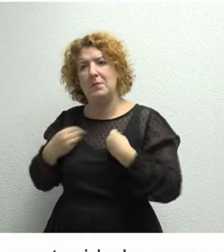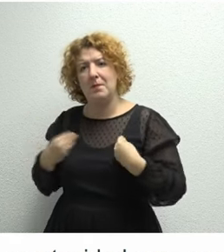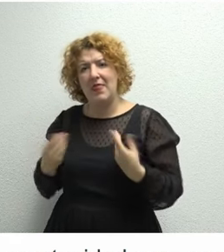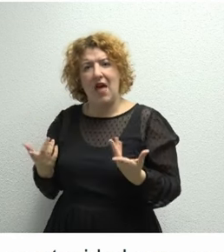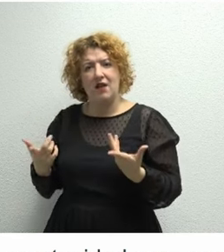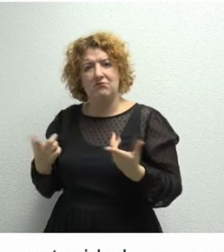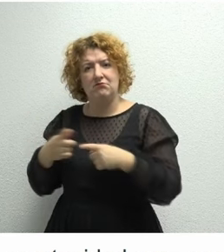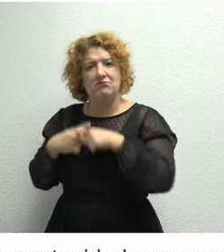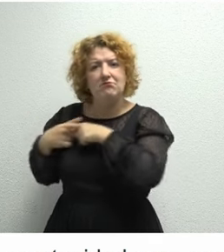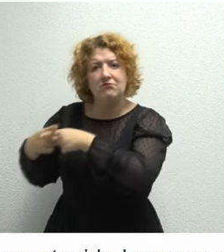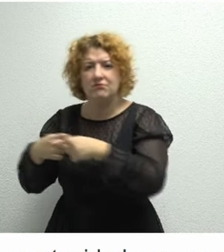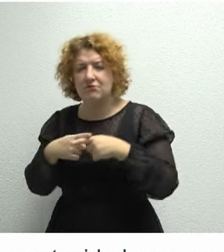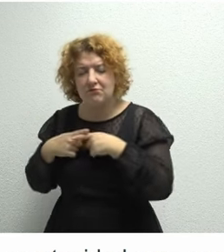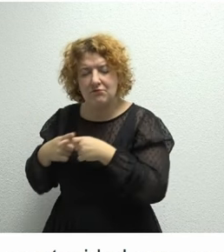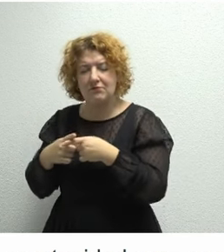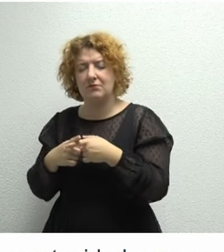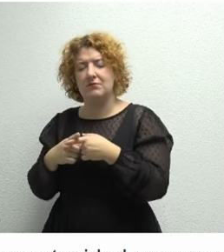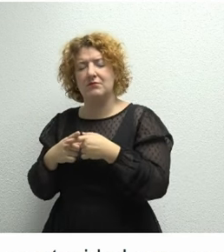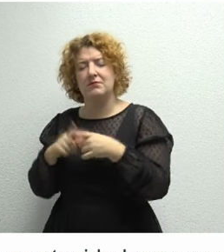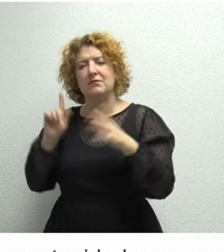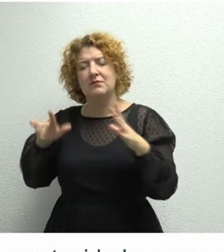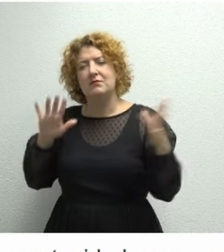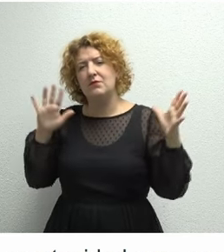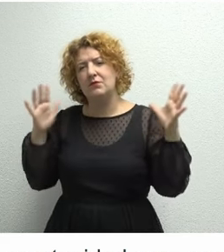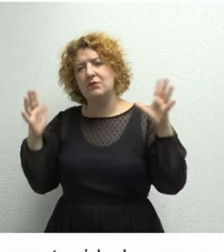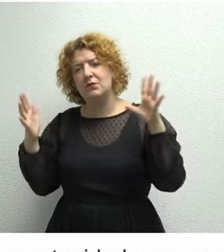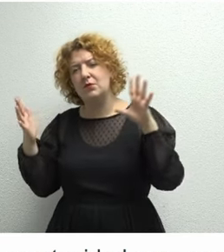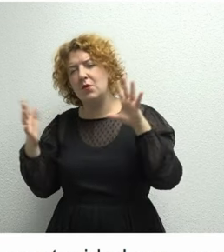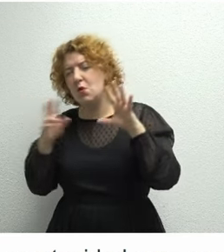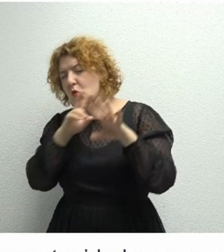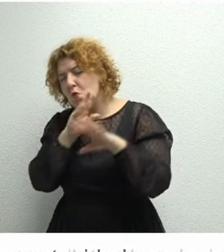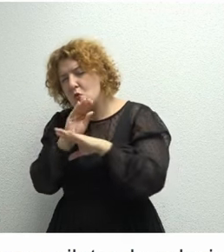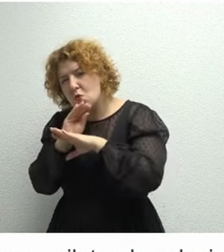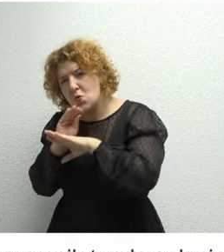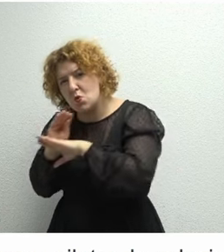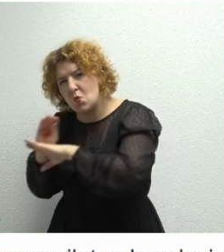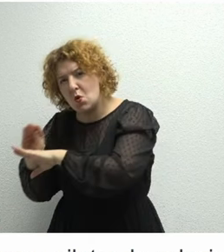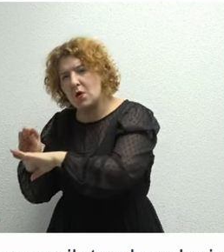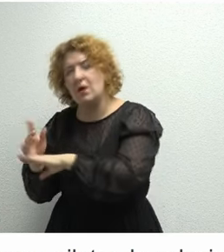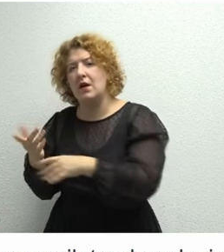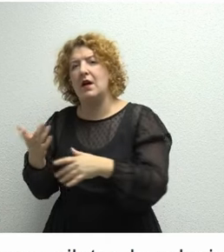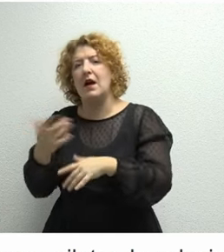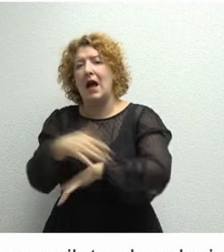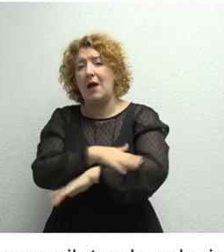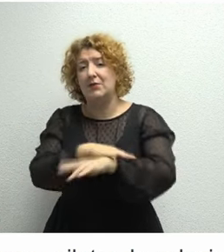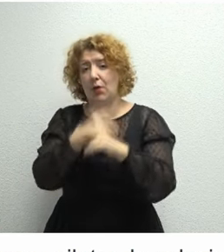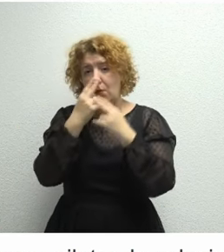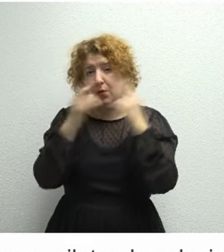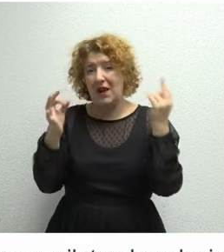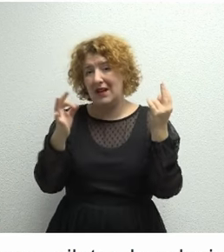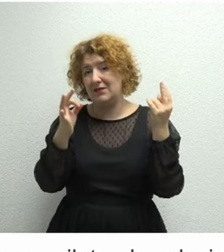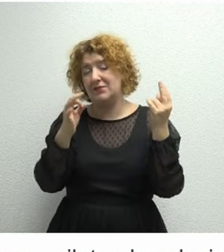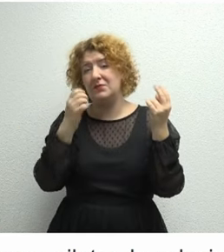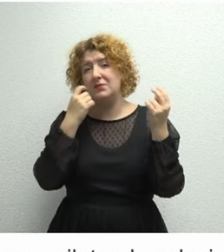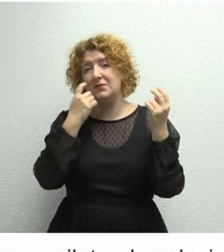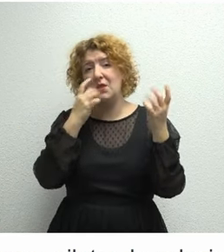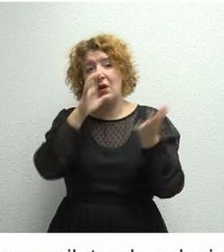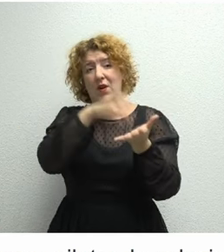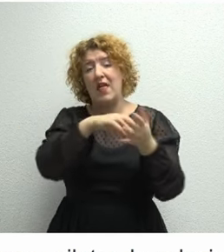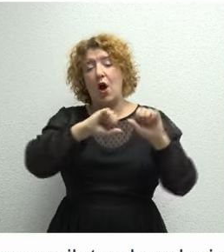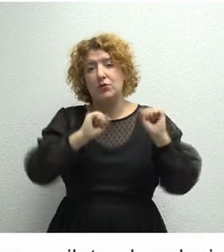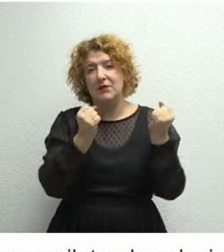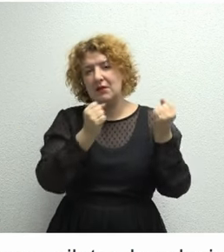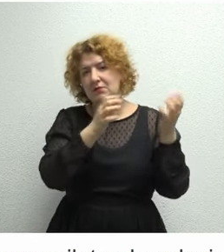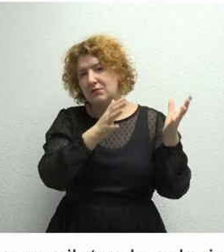personas con tránsitos muy muy cuidados con la administración salen de las unidades hospitalarias y ha habido